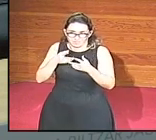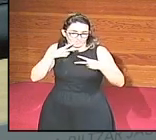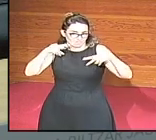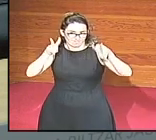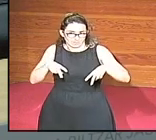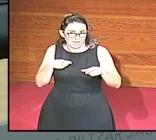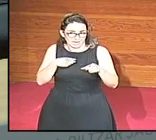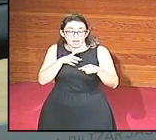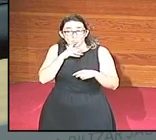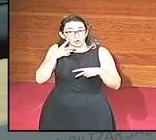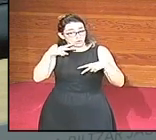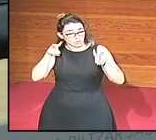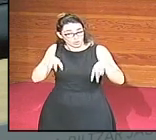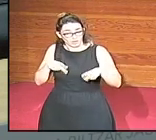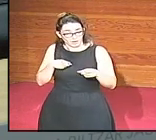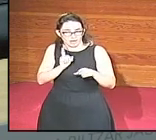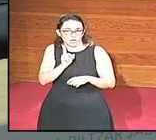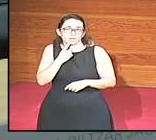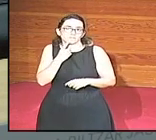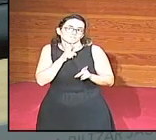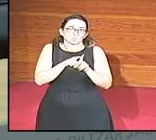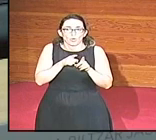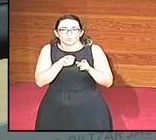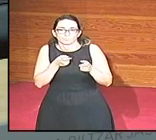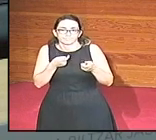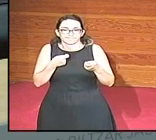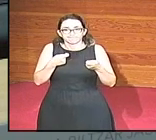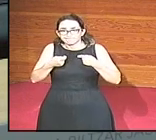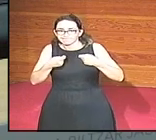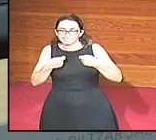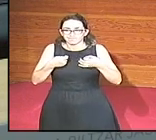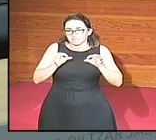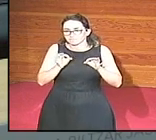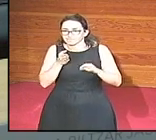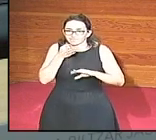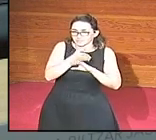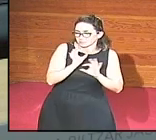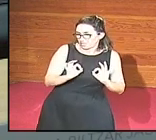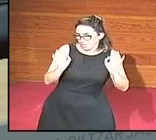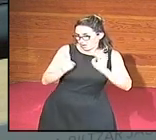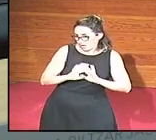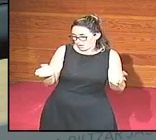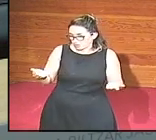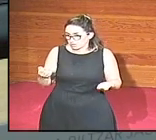una operación especial. Entonces, claro, mantener esto sin que afecte